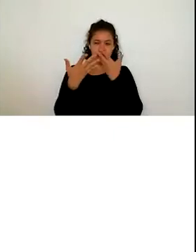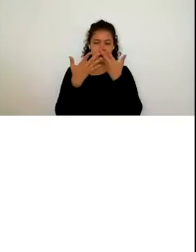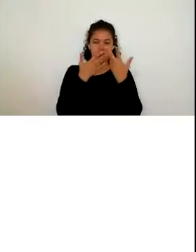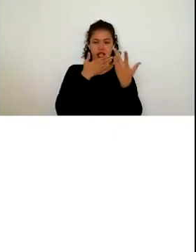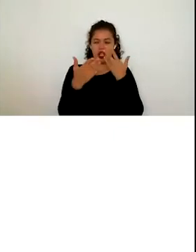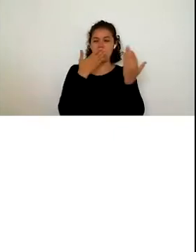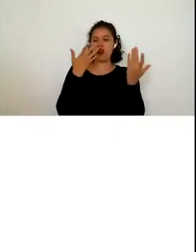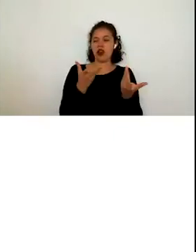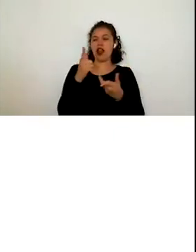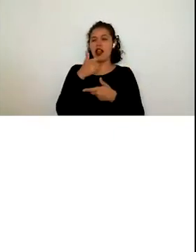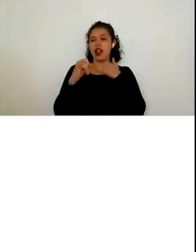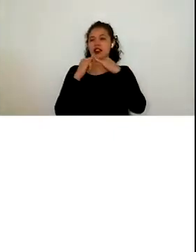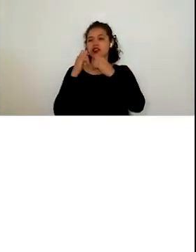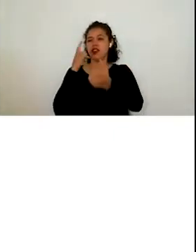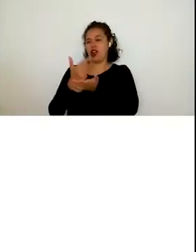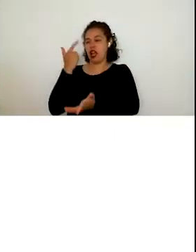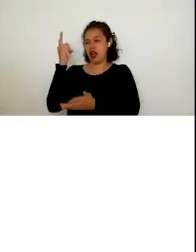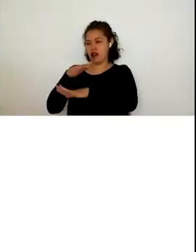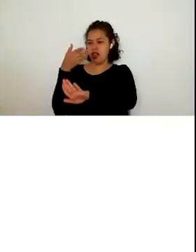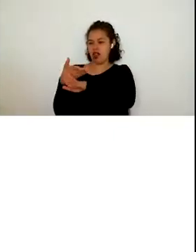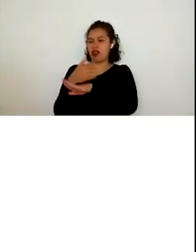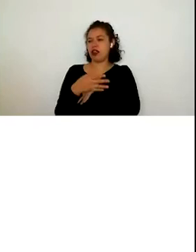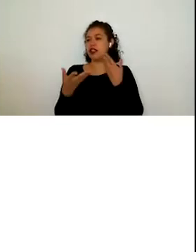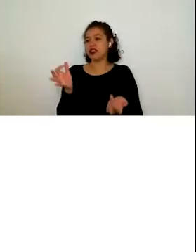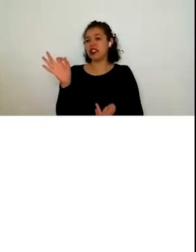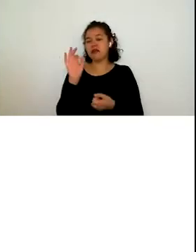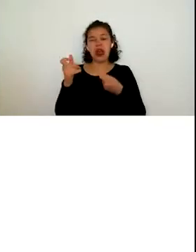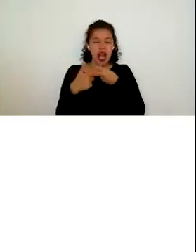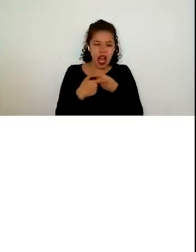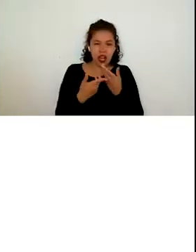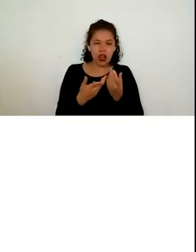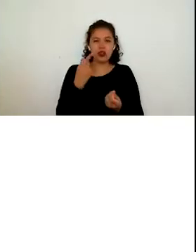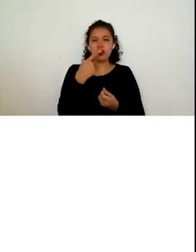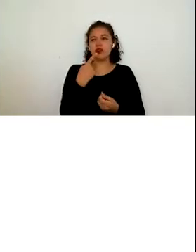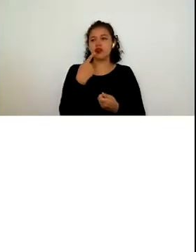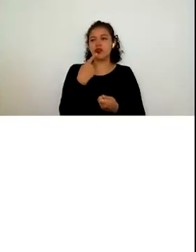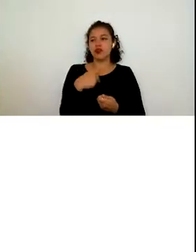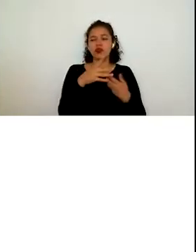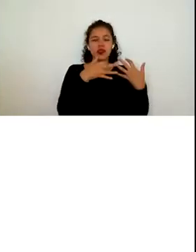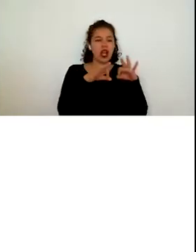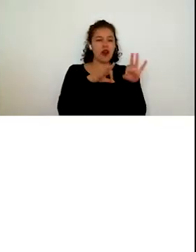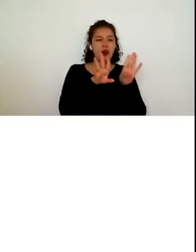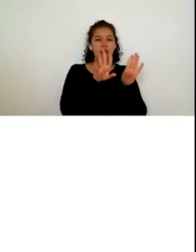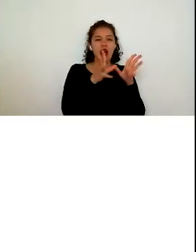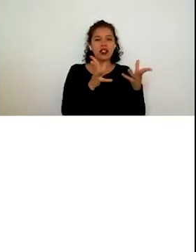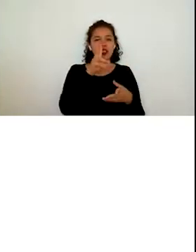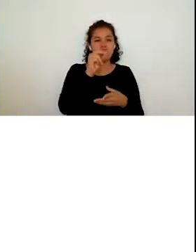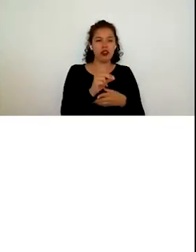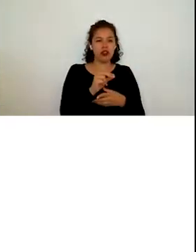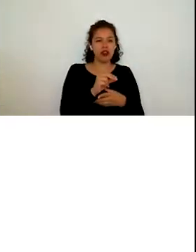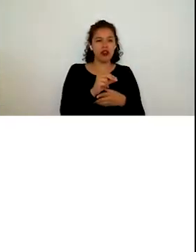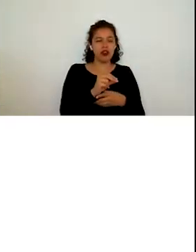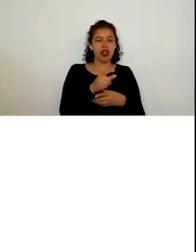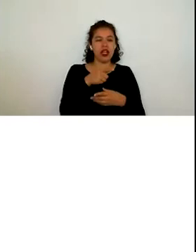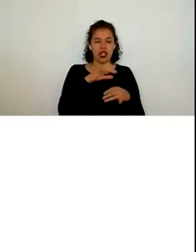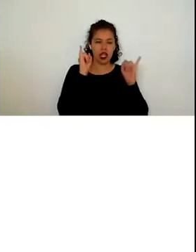perjudicando gravemente a la institución. Si simplemente está dejando de cumplir con sus funciones, la Junta le tendría que